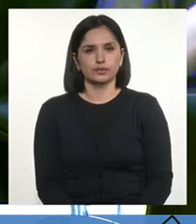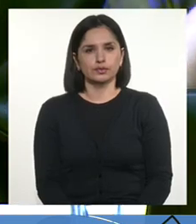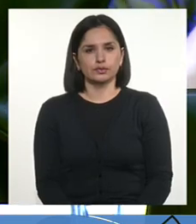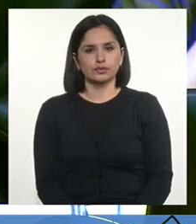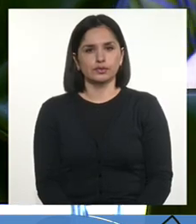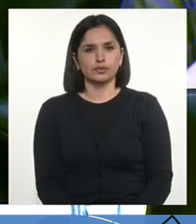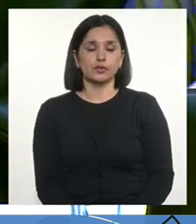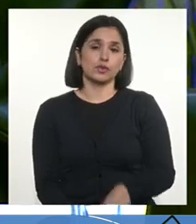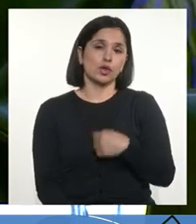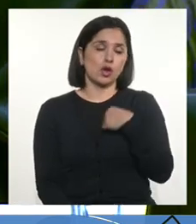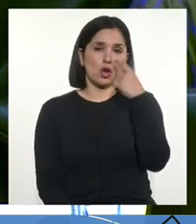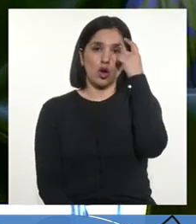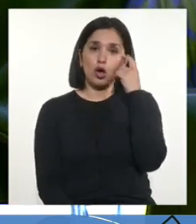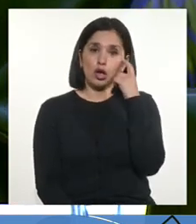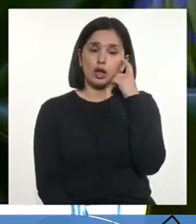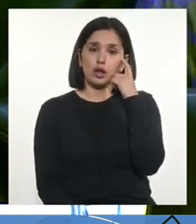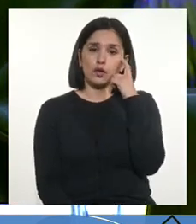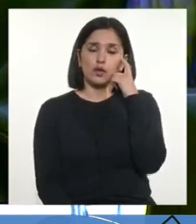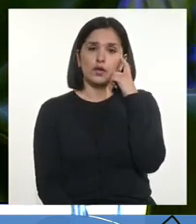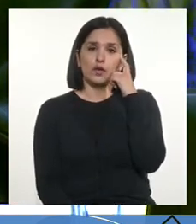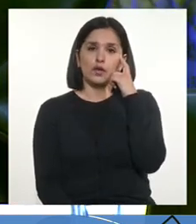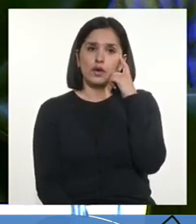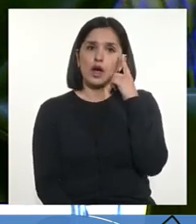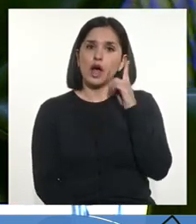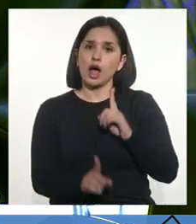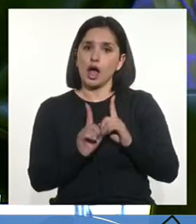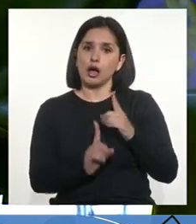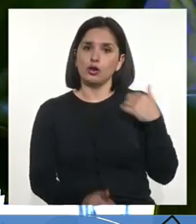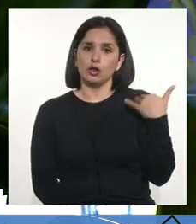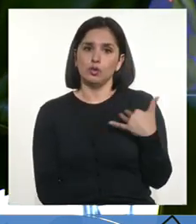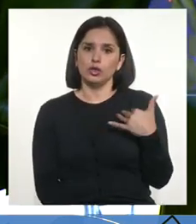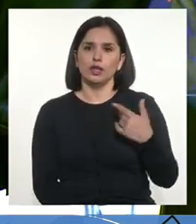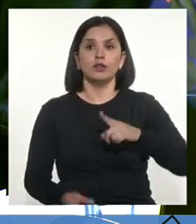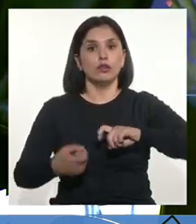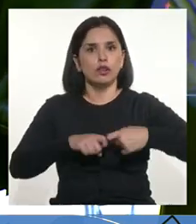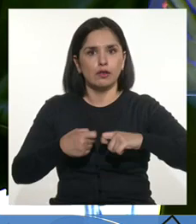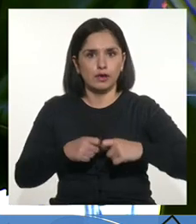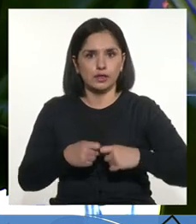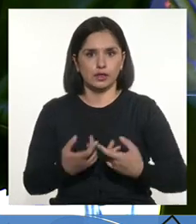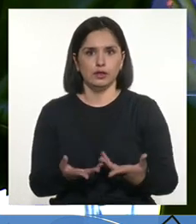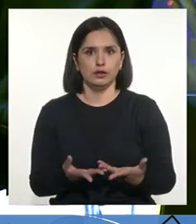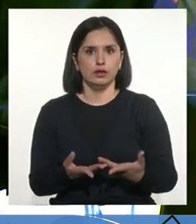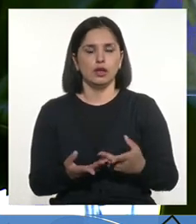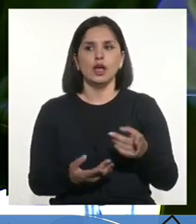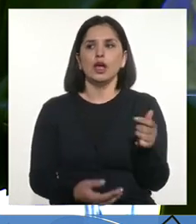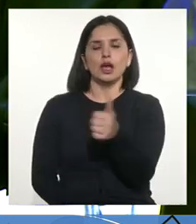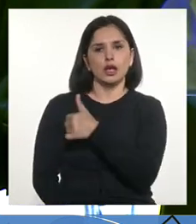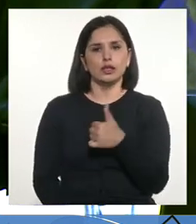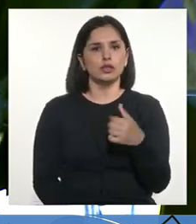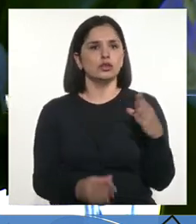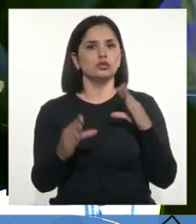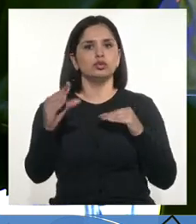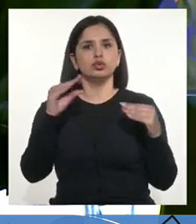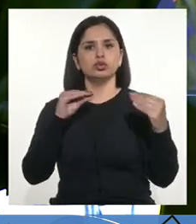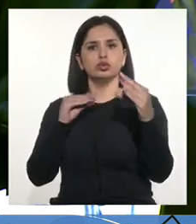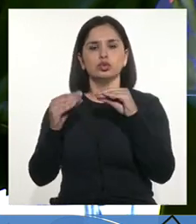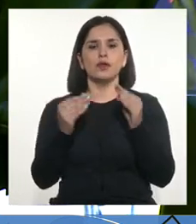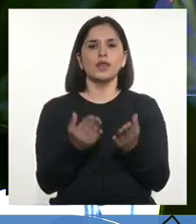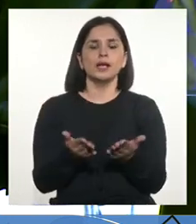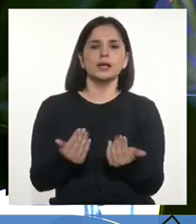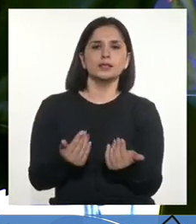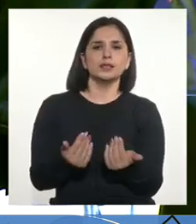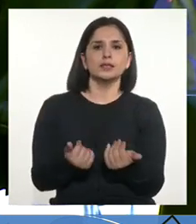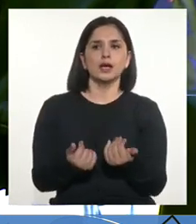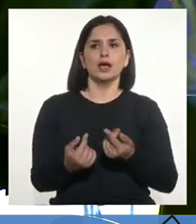a ver yo creo que si hay algo importante es debatir aquí todos hablan en este hemiciclo la necesidad